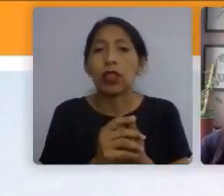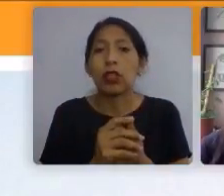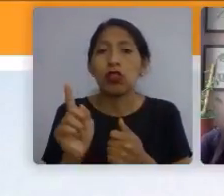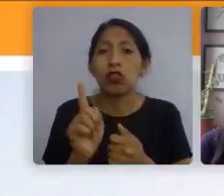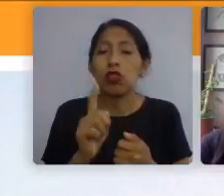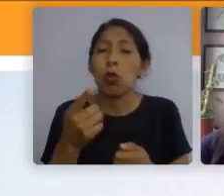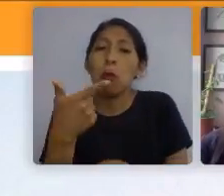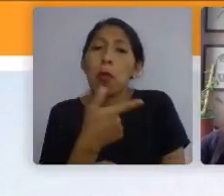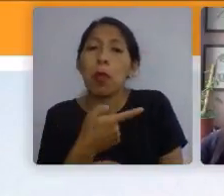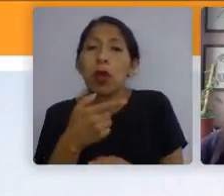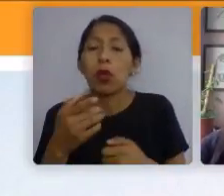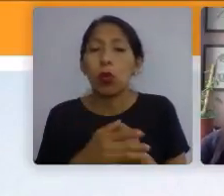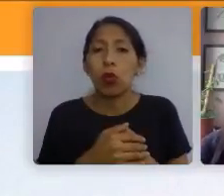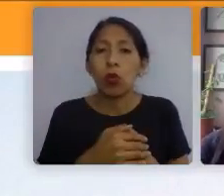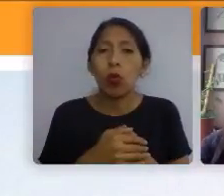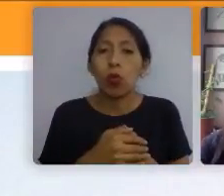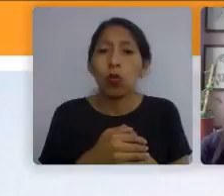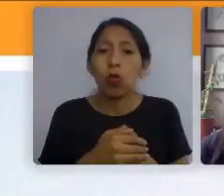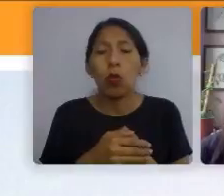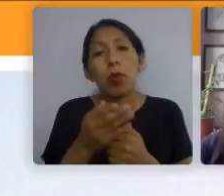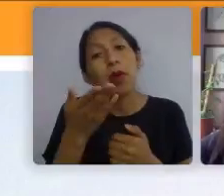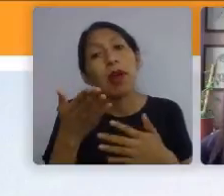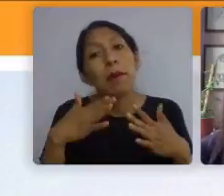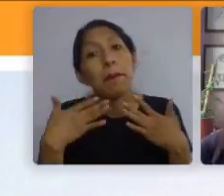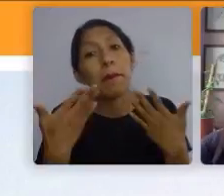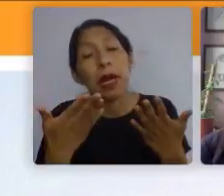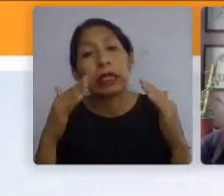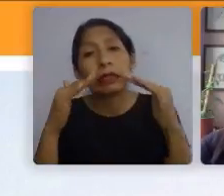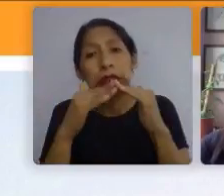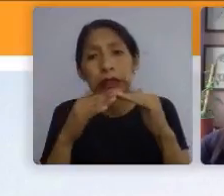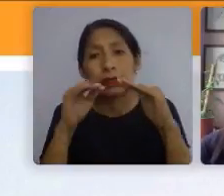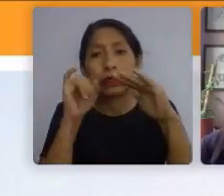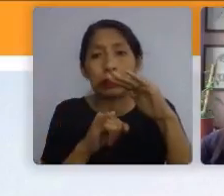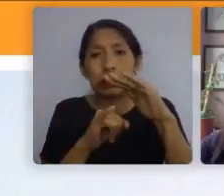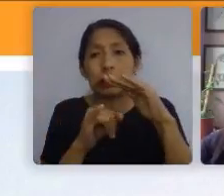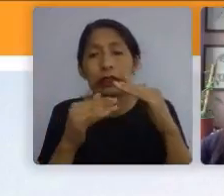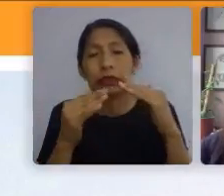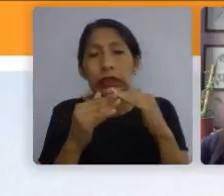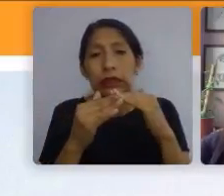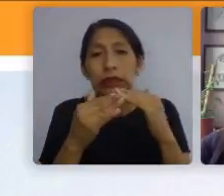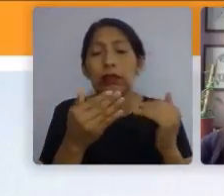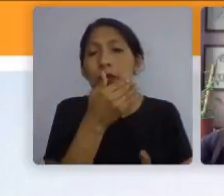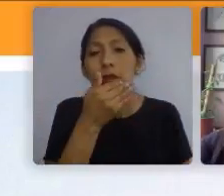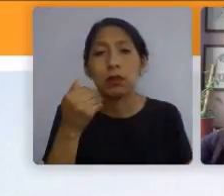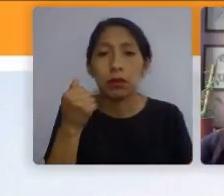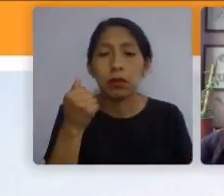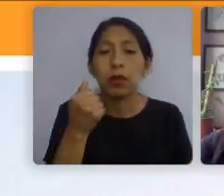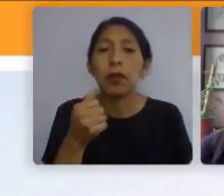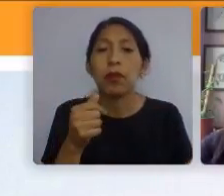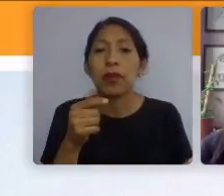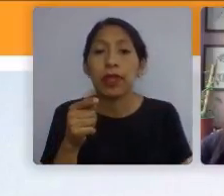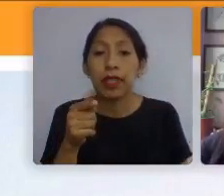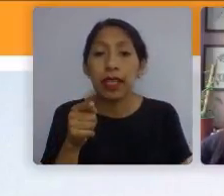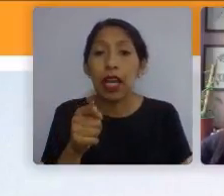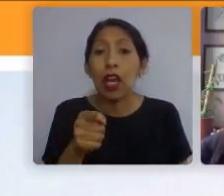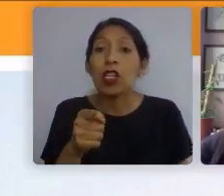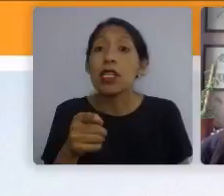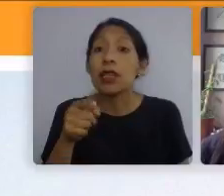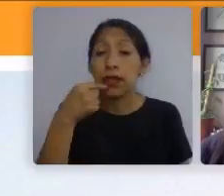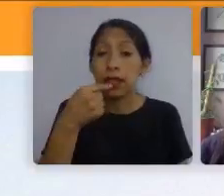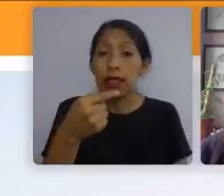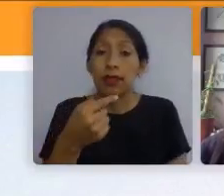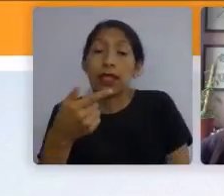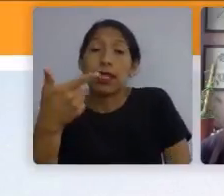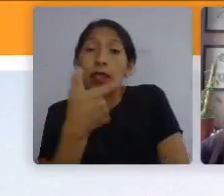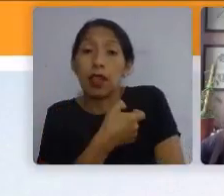vacunados, va a haber una opción de confinarlos, ¿no? Incluso se va a hablar de una vacunación obligatoria para